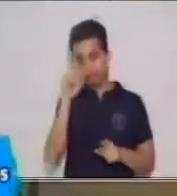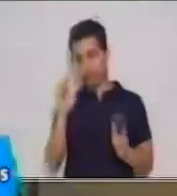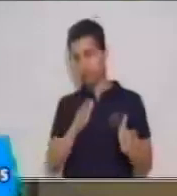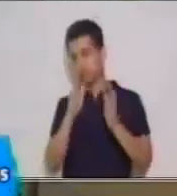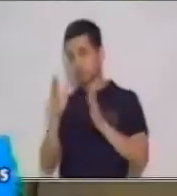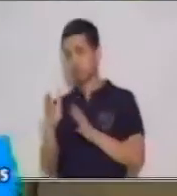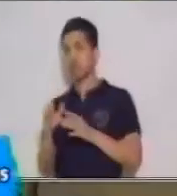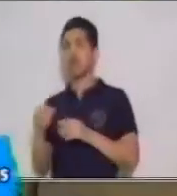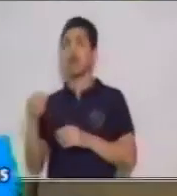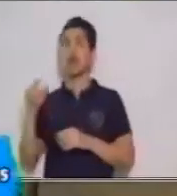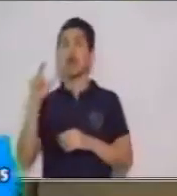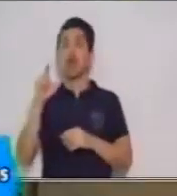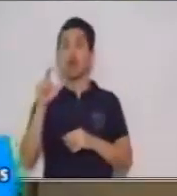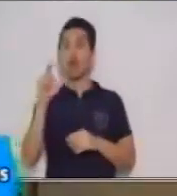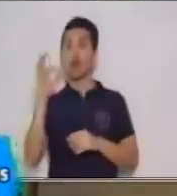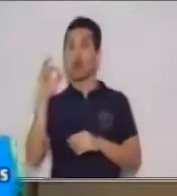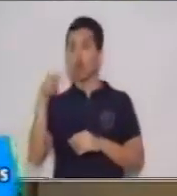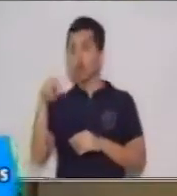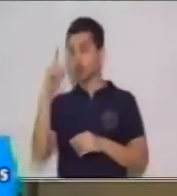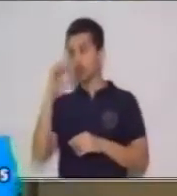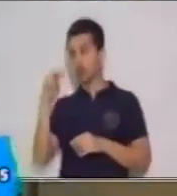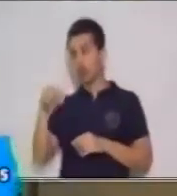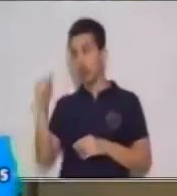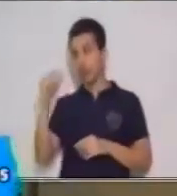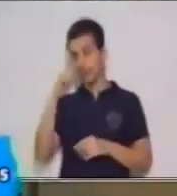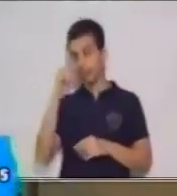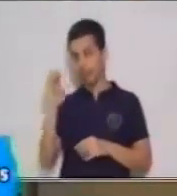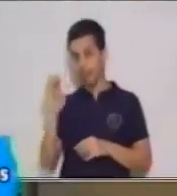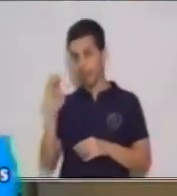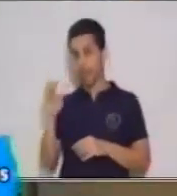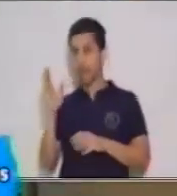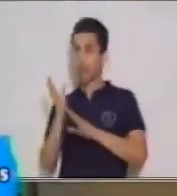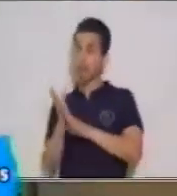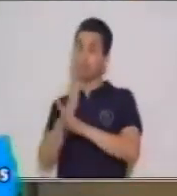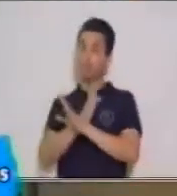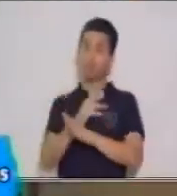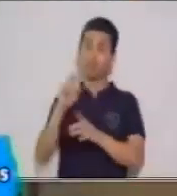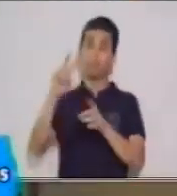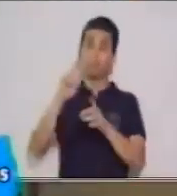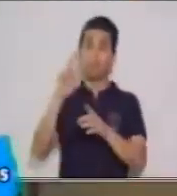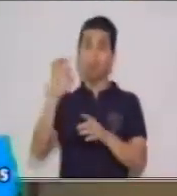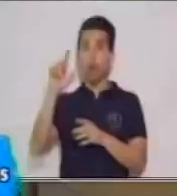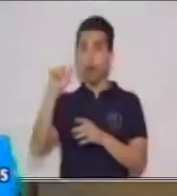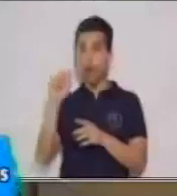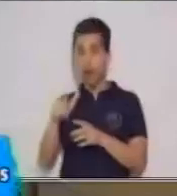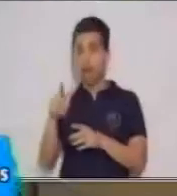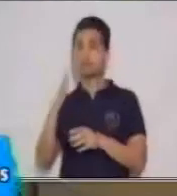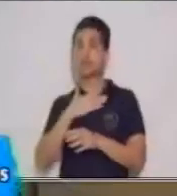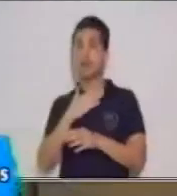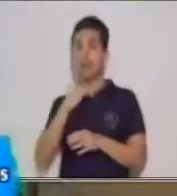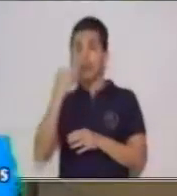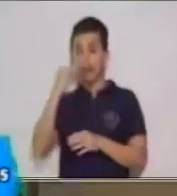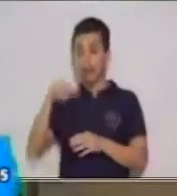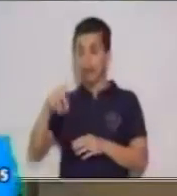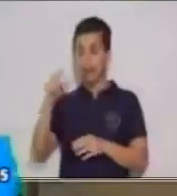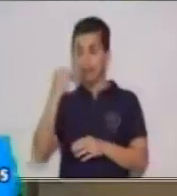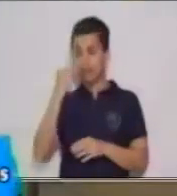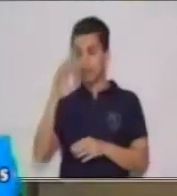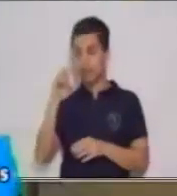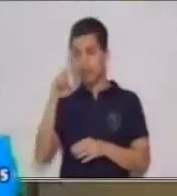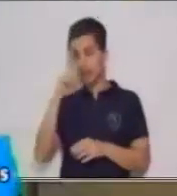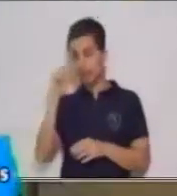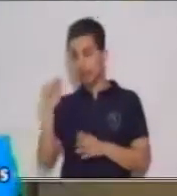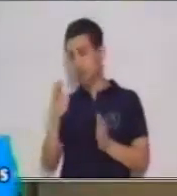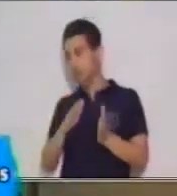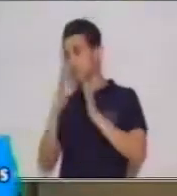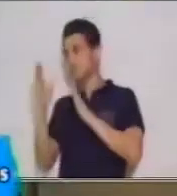inversas. Y tenemos las cerradas, las que terminan en ar, er, or, ur, o al, el, il, ol, ul, como por ejemplo